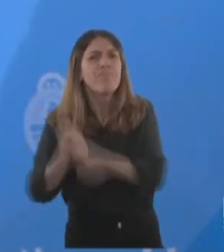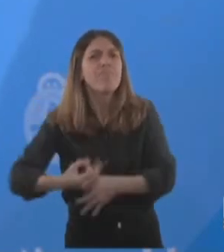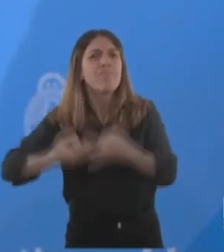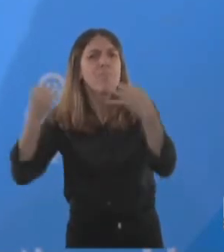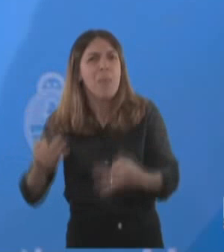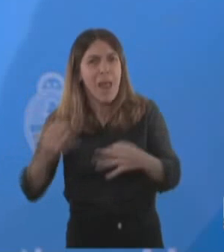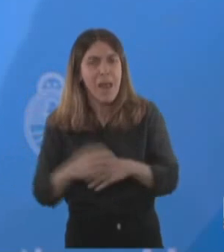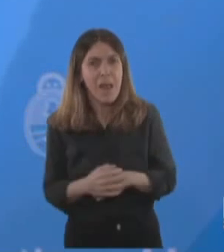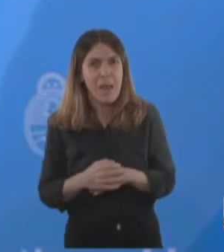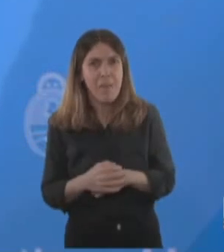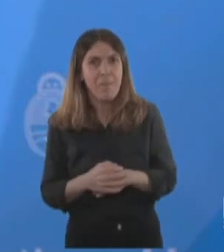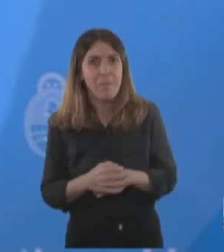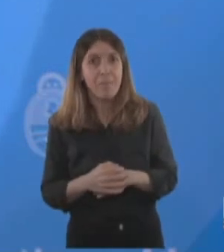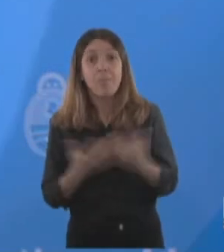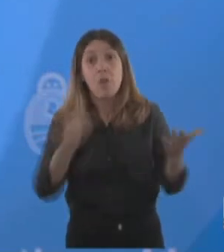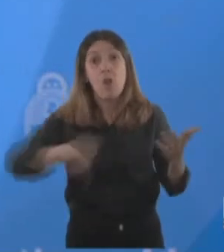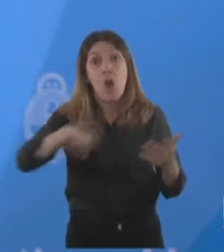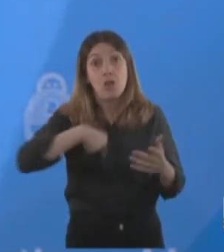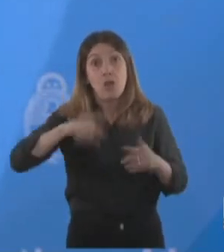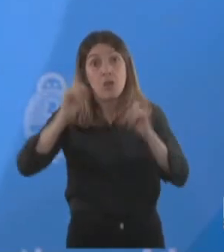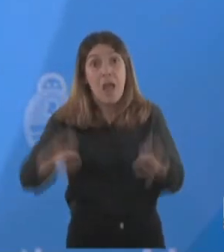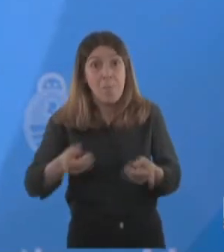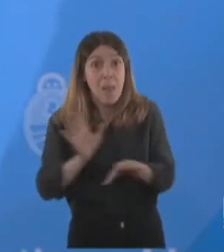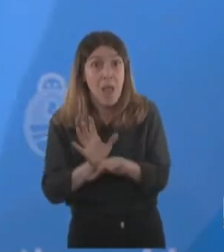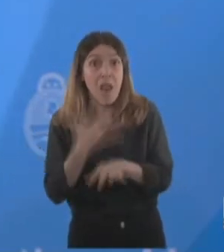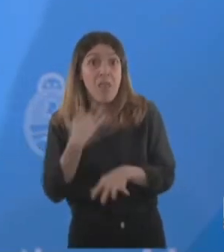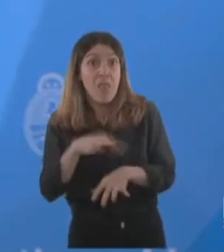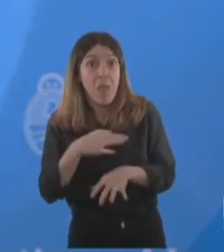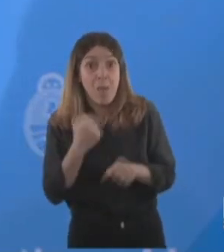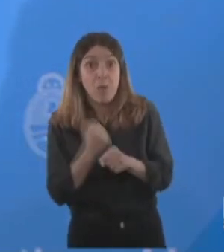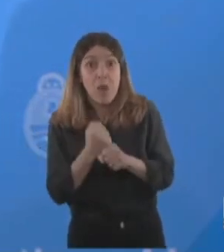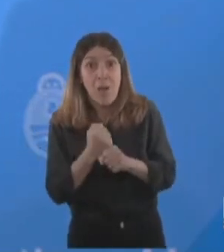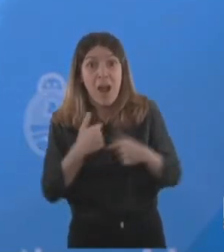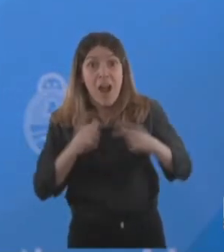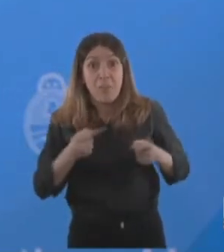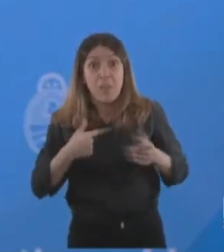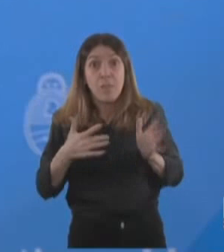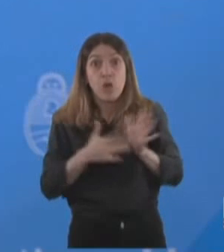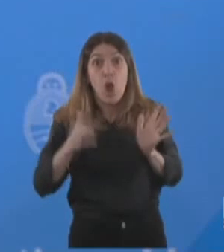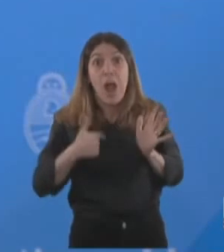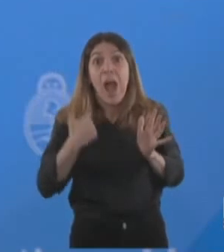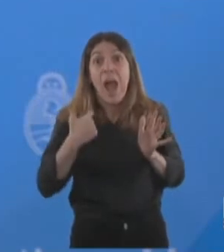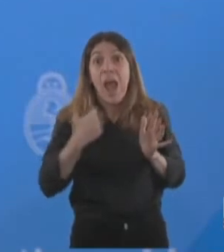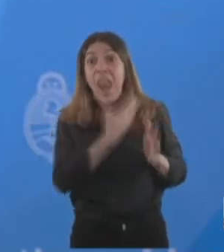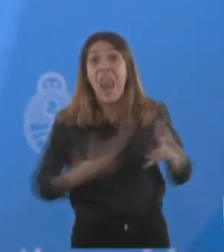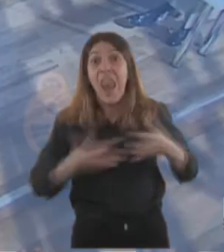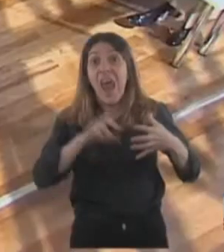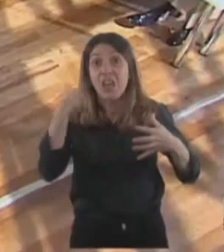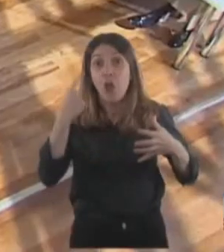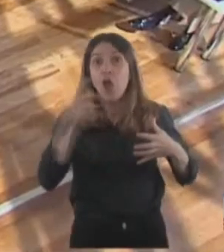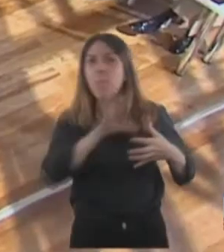funcionando. Y nosotros también tendremos que hacer nuestra parte, nación y provincias,